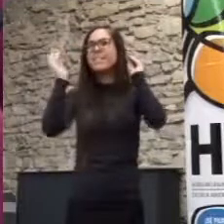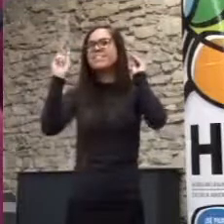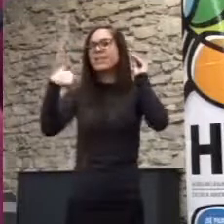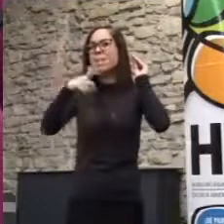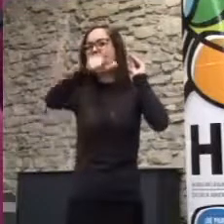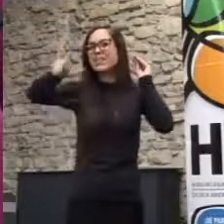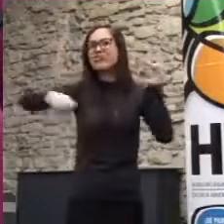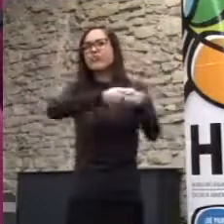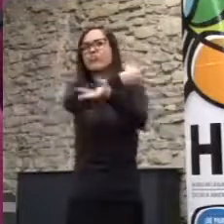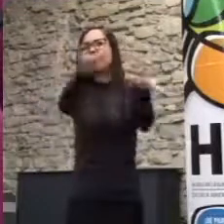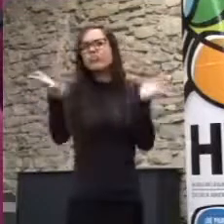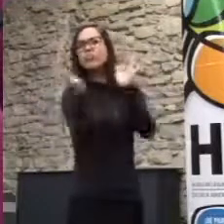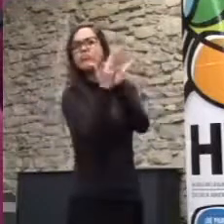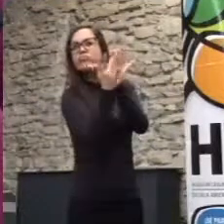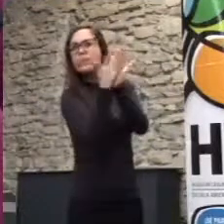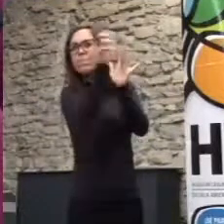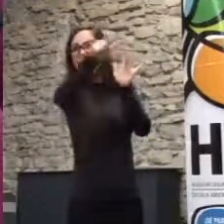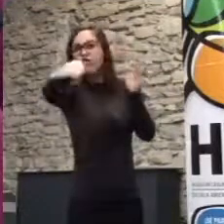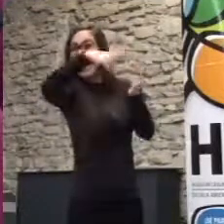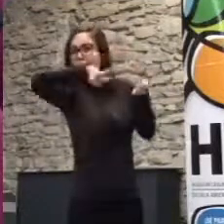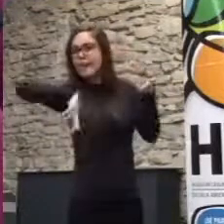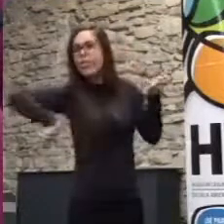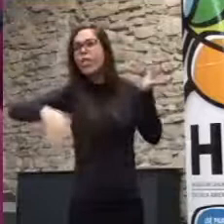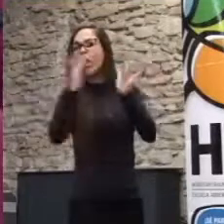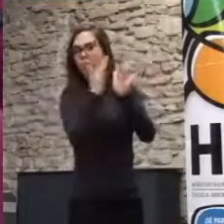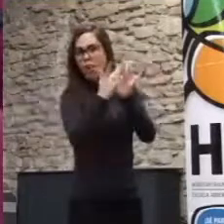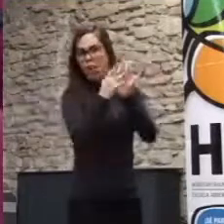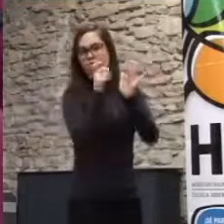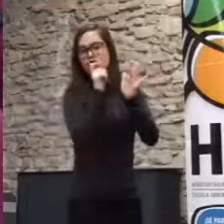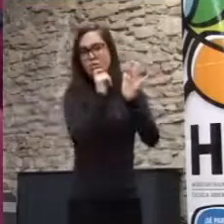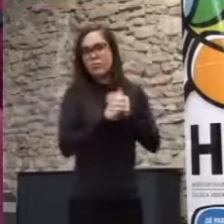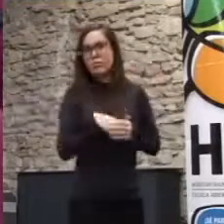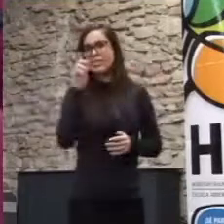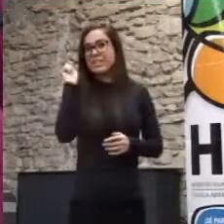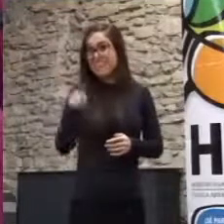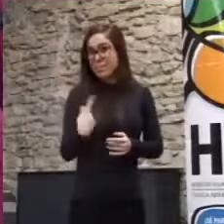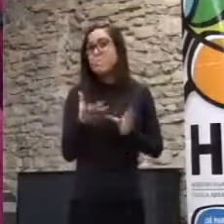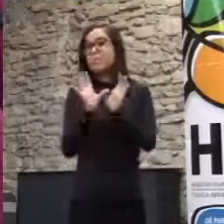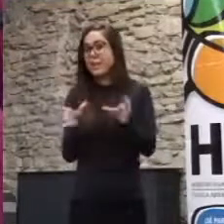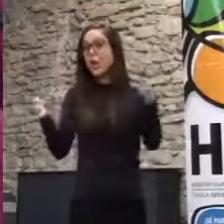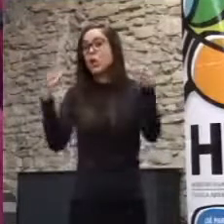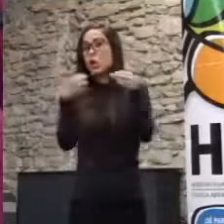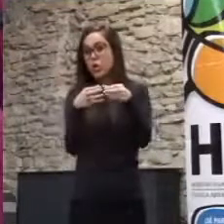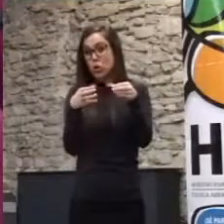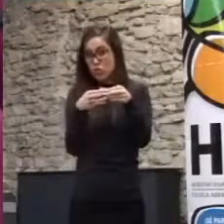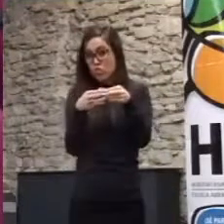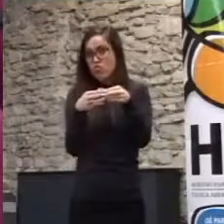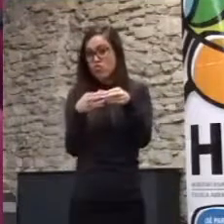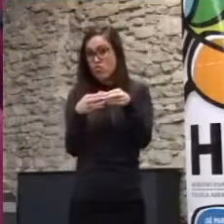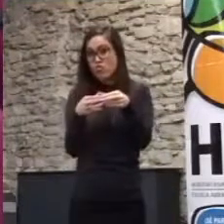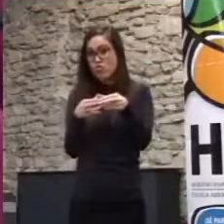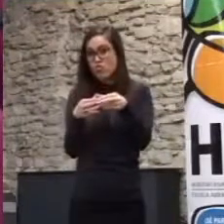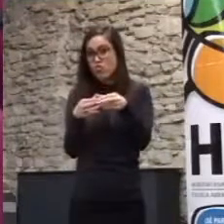oyentes, lectores, escuchantes, como queréis entender. Y en especial hacia los colectivos organizados que se